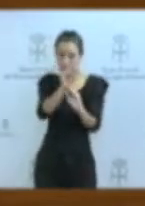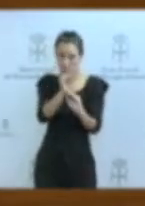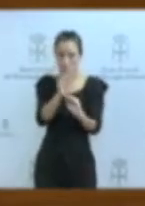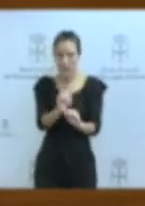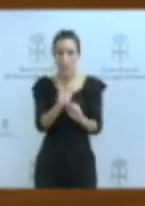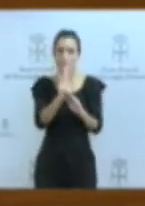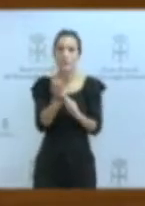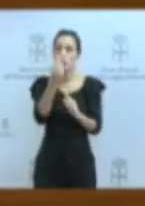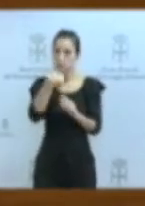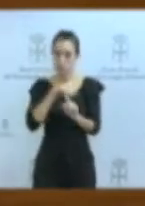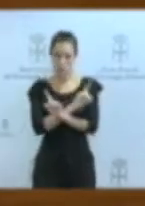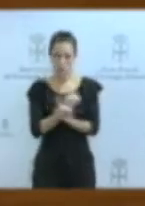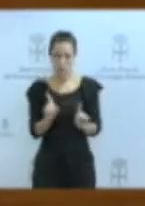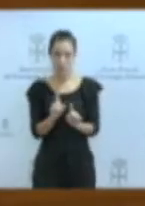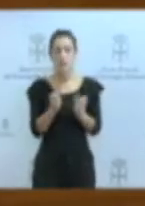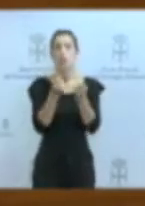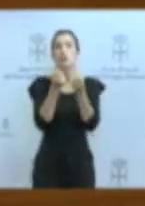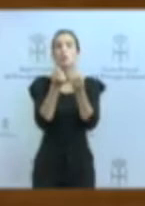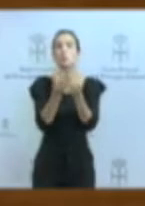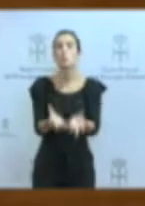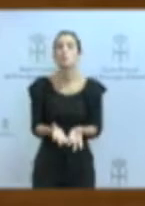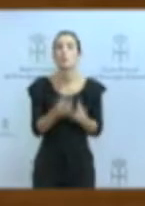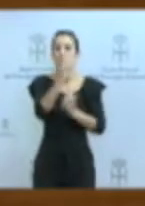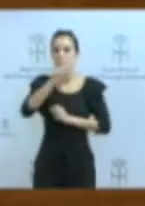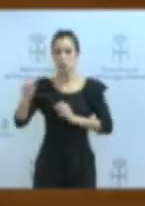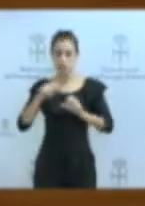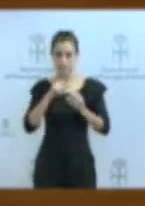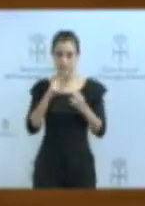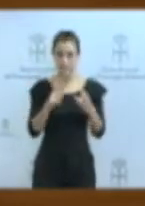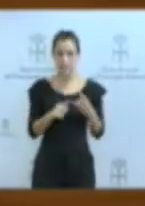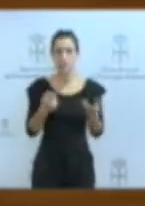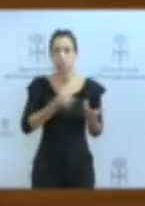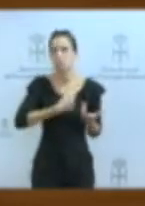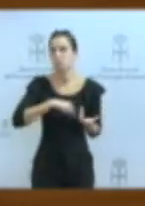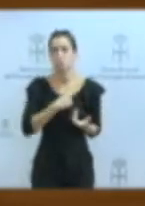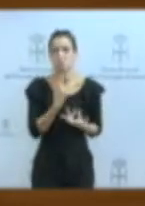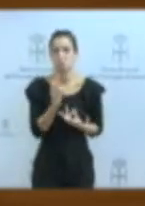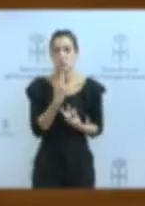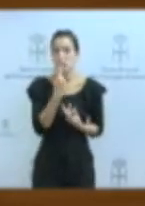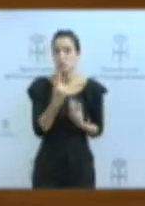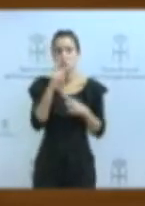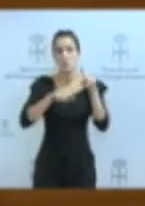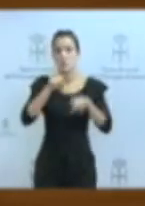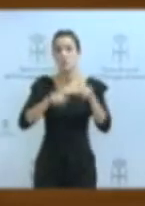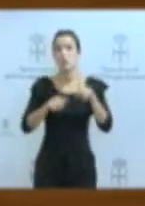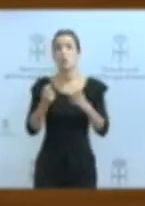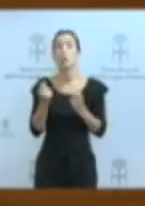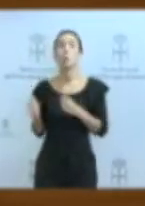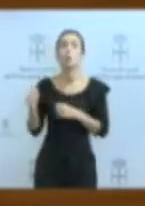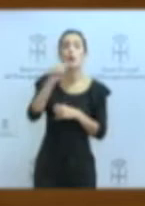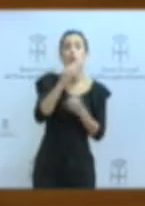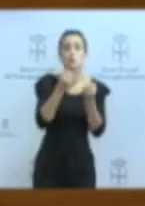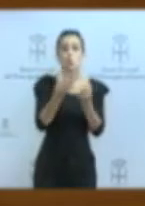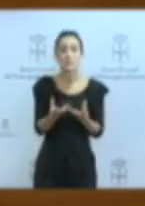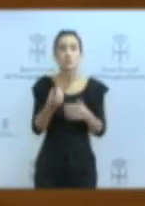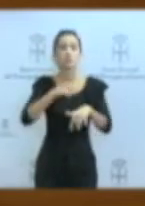pasajeros, lo determinamos en función del número de vuelos, en función de la frecuencia horaria y en función de las capacidades que